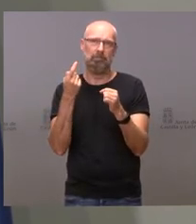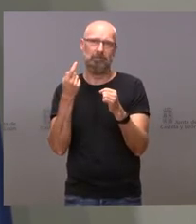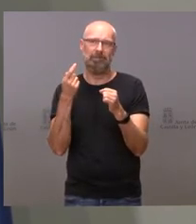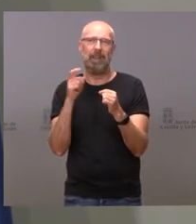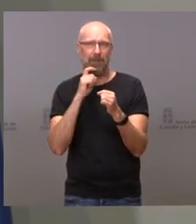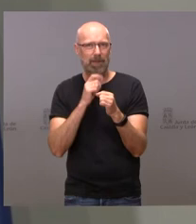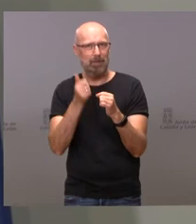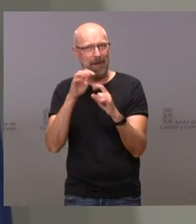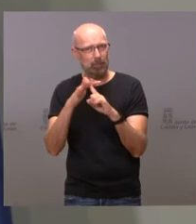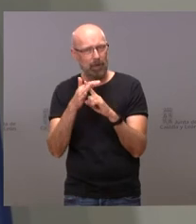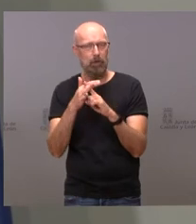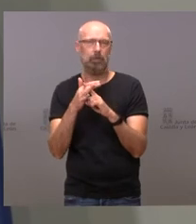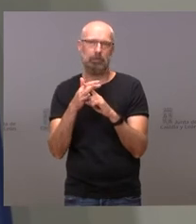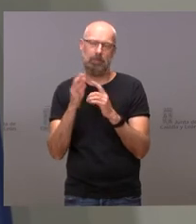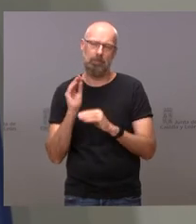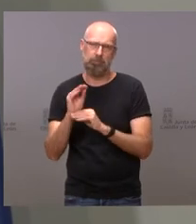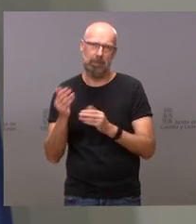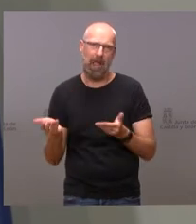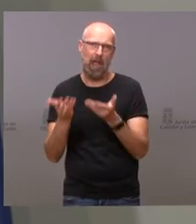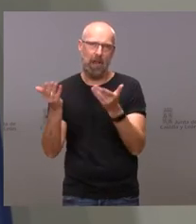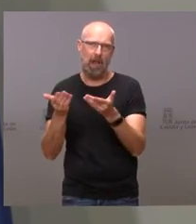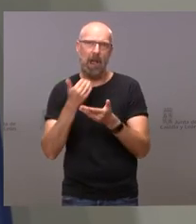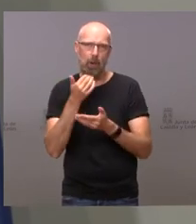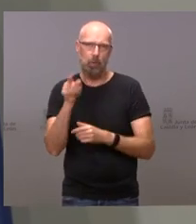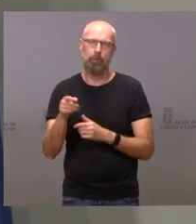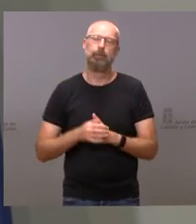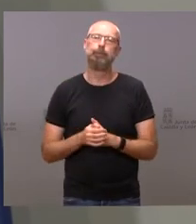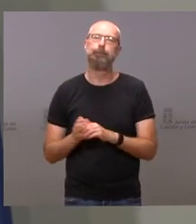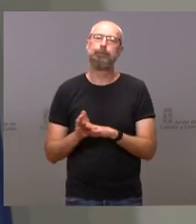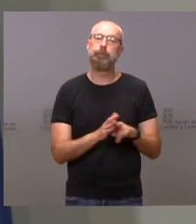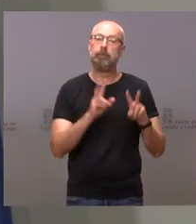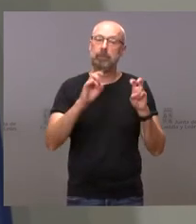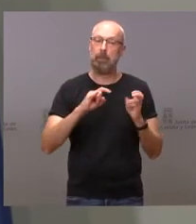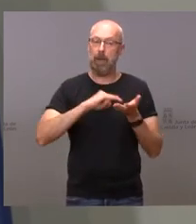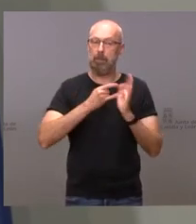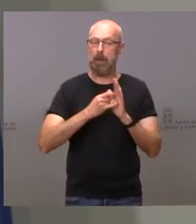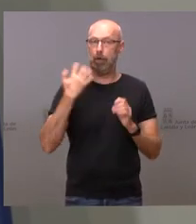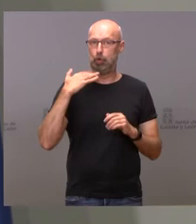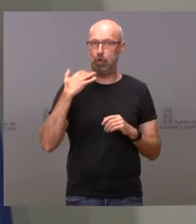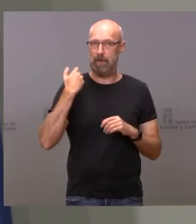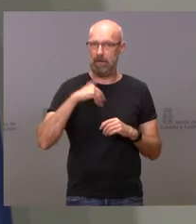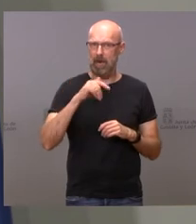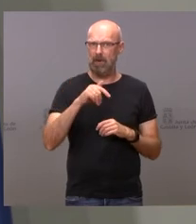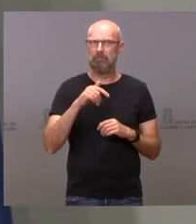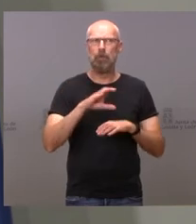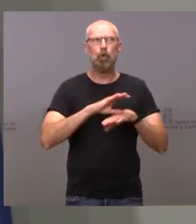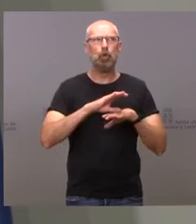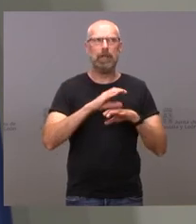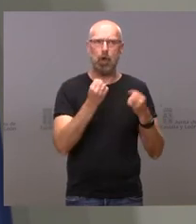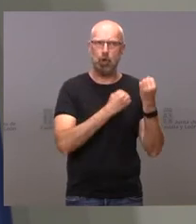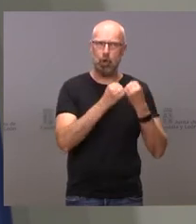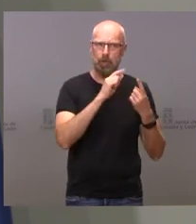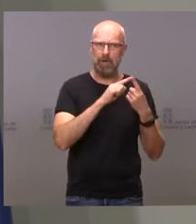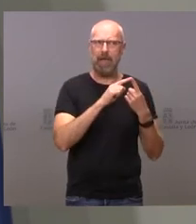hostelería. Con respecto al asunto del plan Soria, creo que estuvo el consejero de Economía, la consejera de